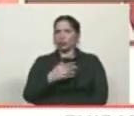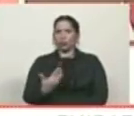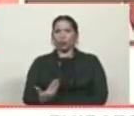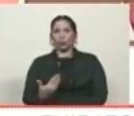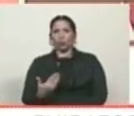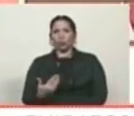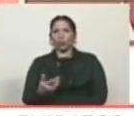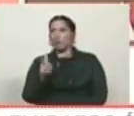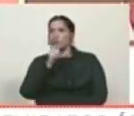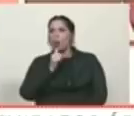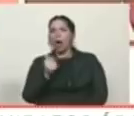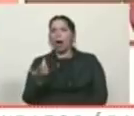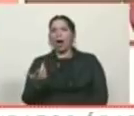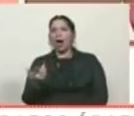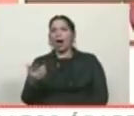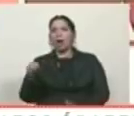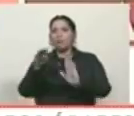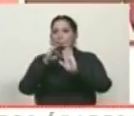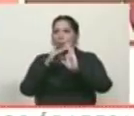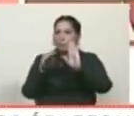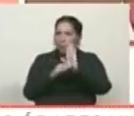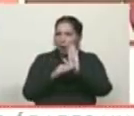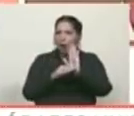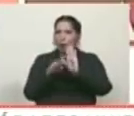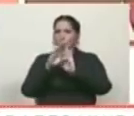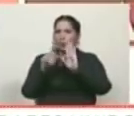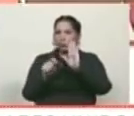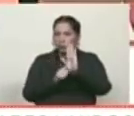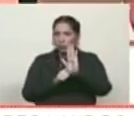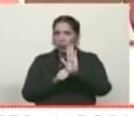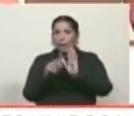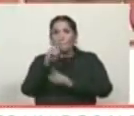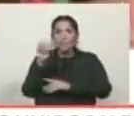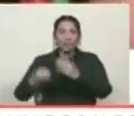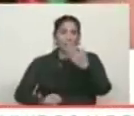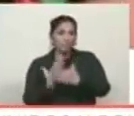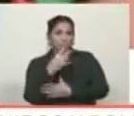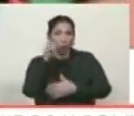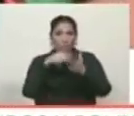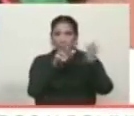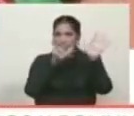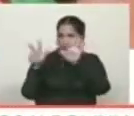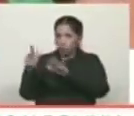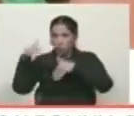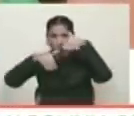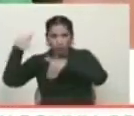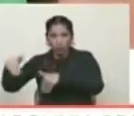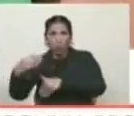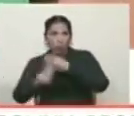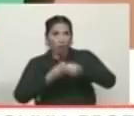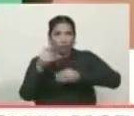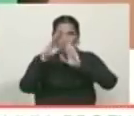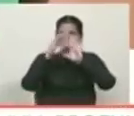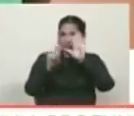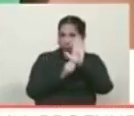incumplir la Constitución. En Venezuela hubo elecciones el 20 de mayo del 2018, como lo establecía la Constitución.